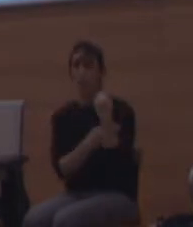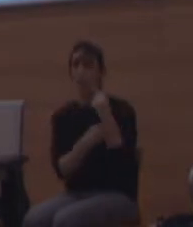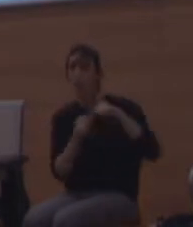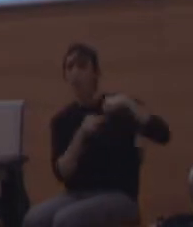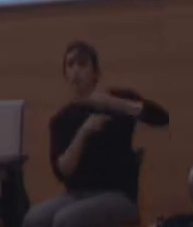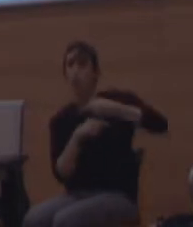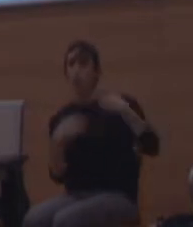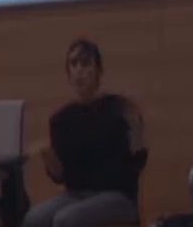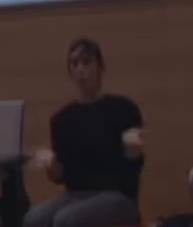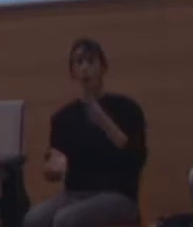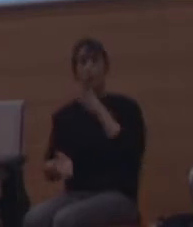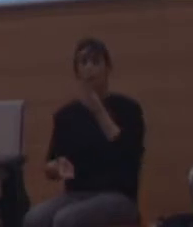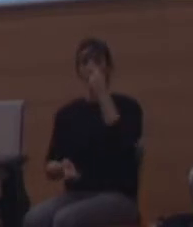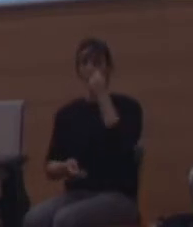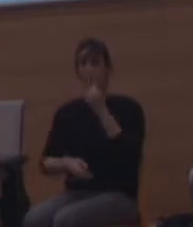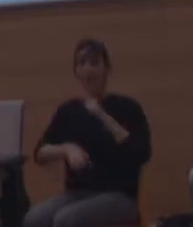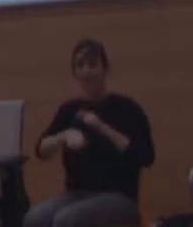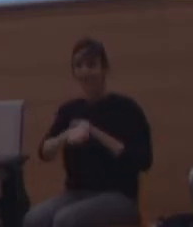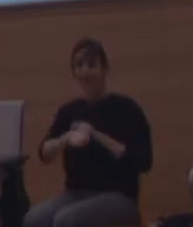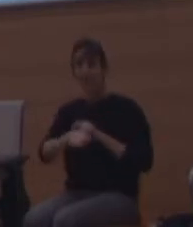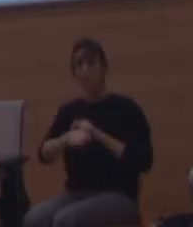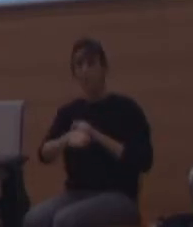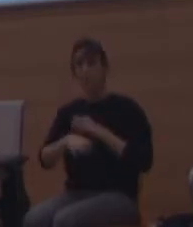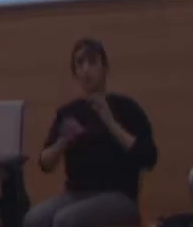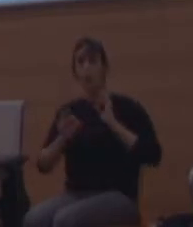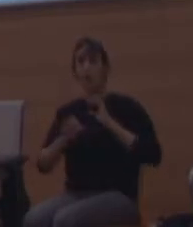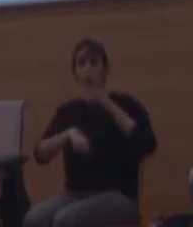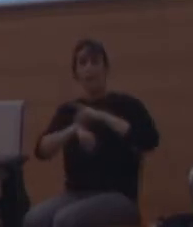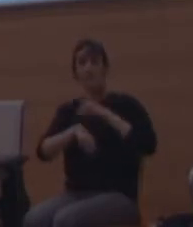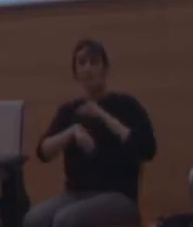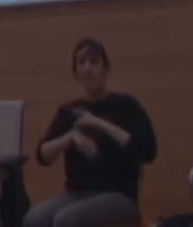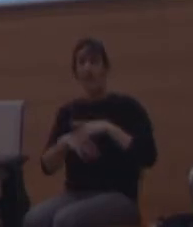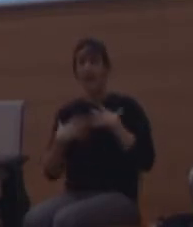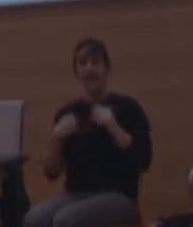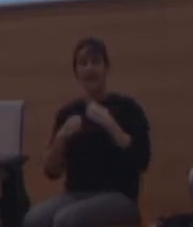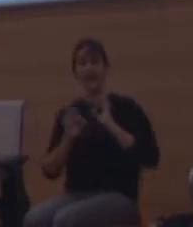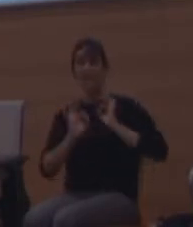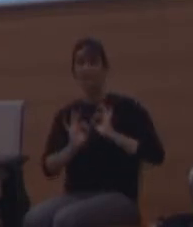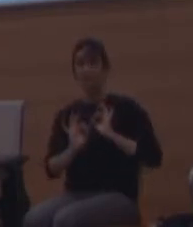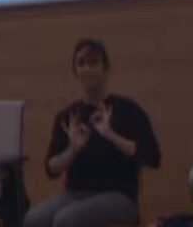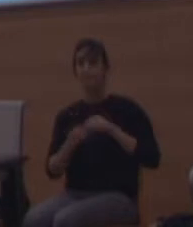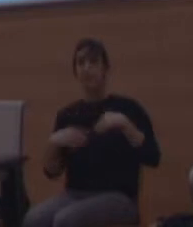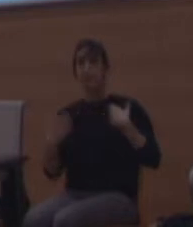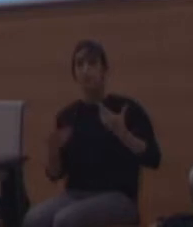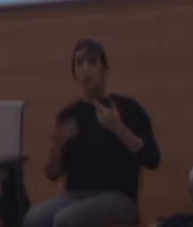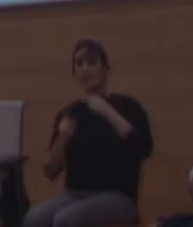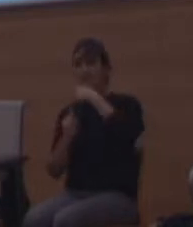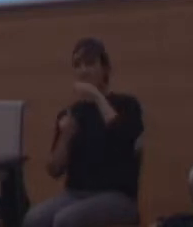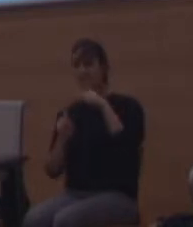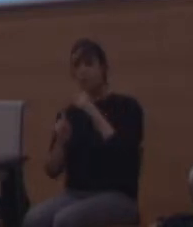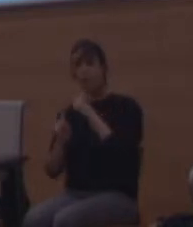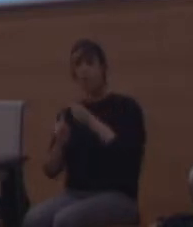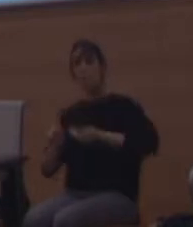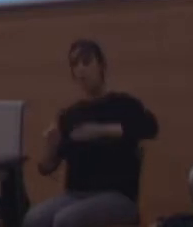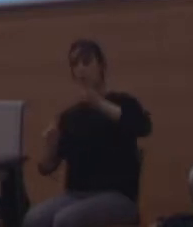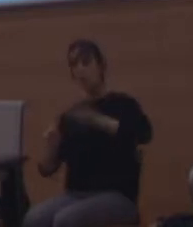diabético es ya una auténtica entidad clínica y el factor de predictivo más